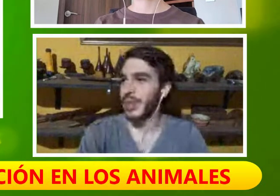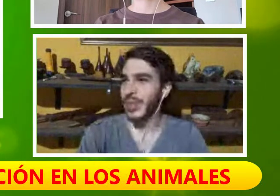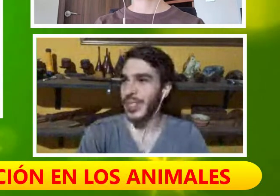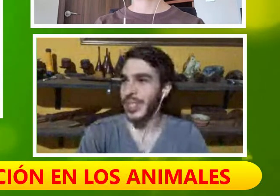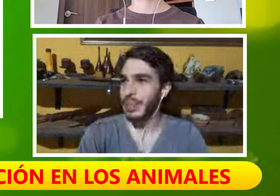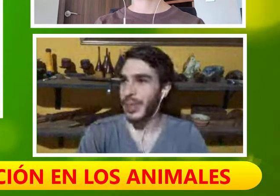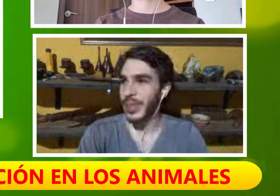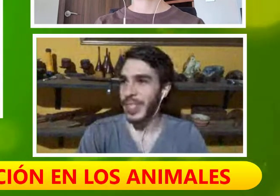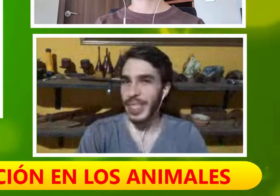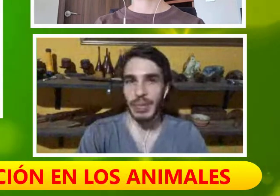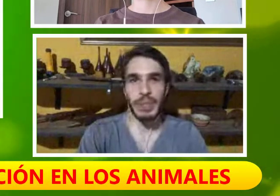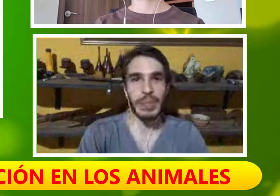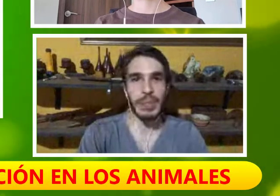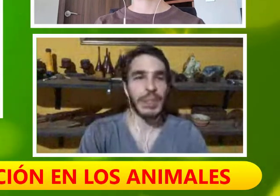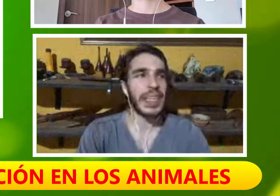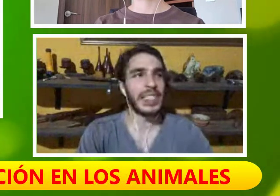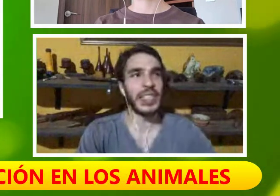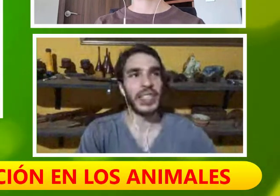cosas,